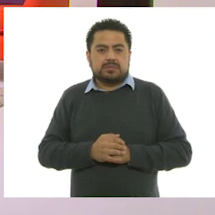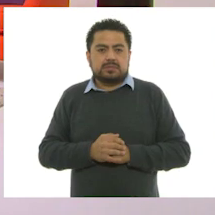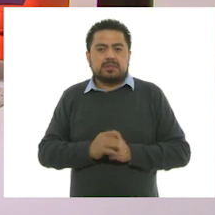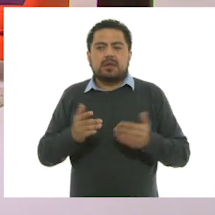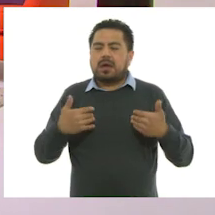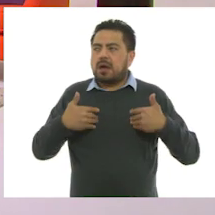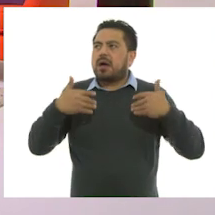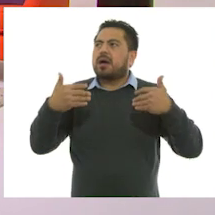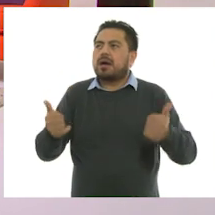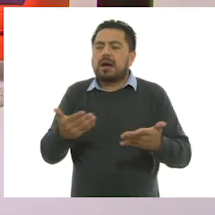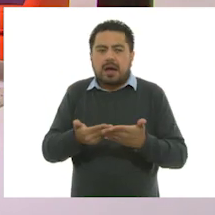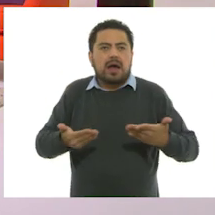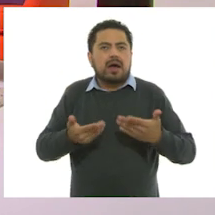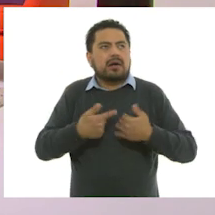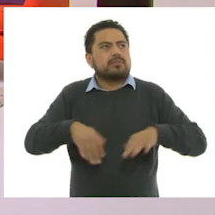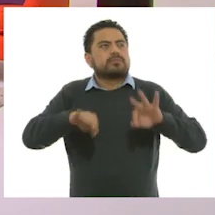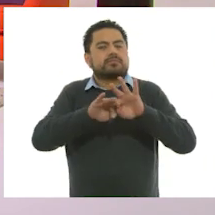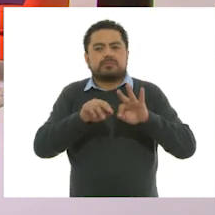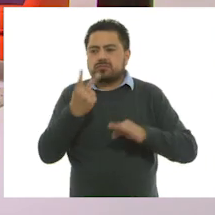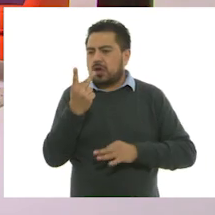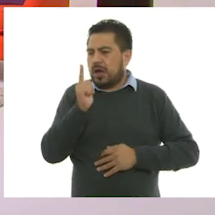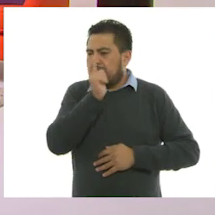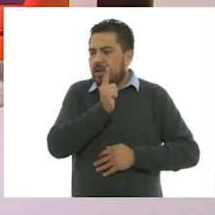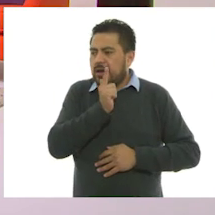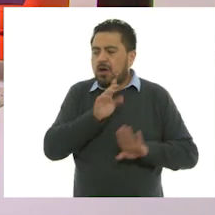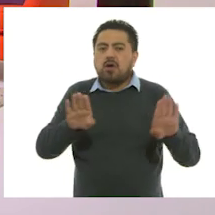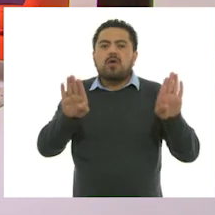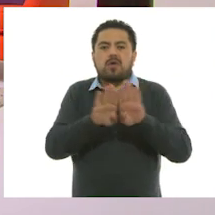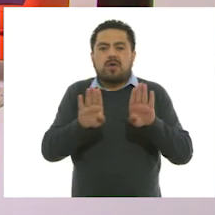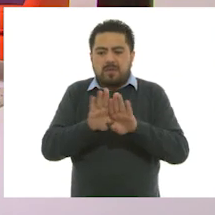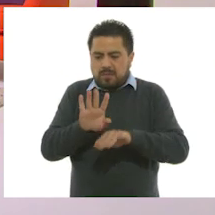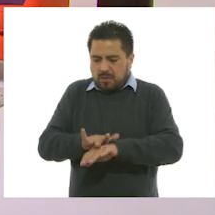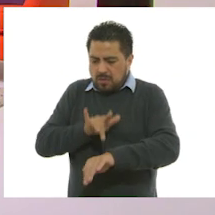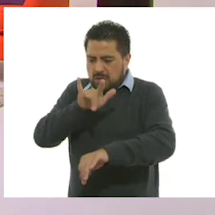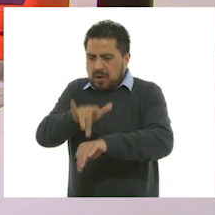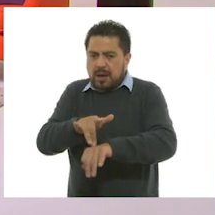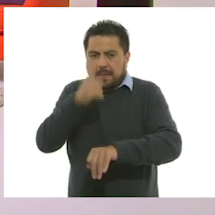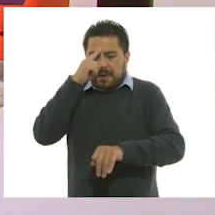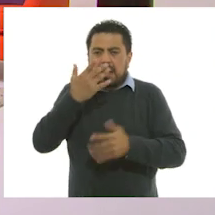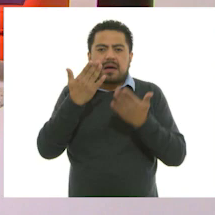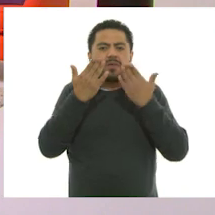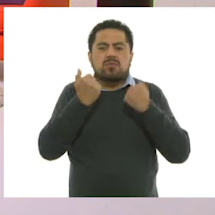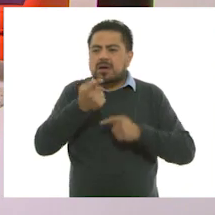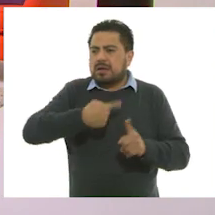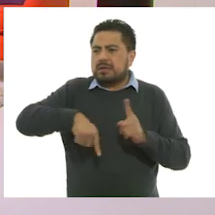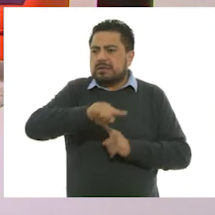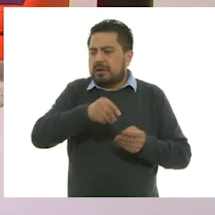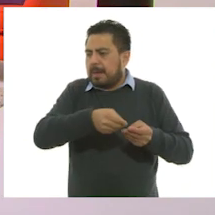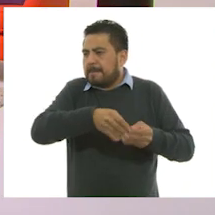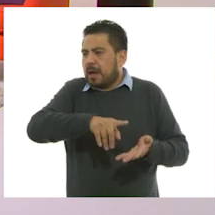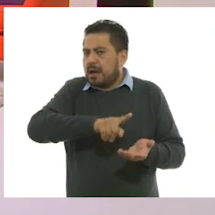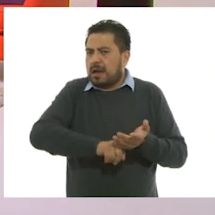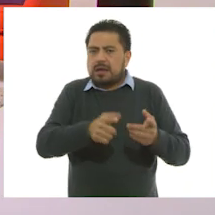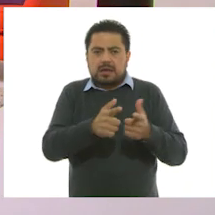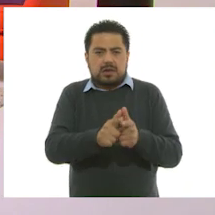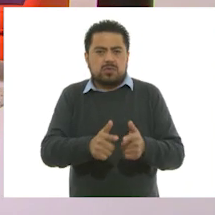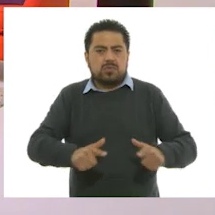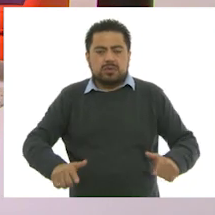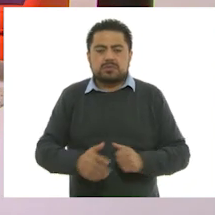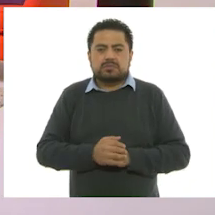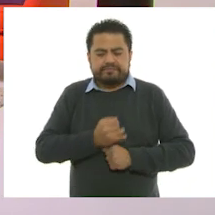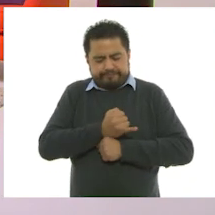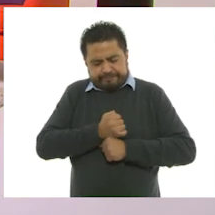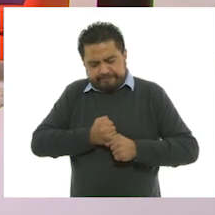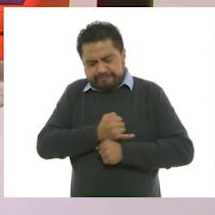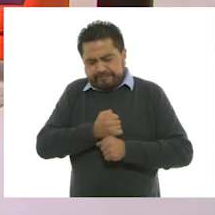Comprendo ahora la importancia de ambas lenguas y de qué manera abordarlas para que ninguna pierda su estructura lingüística.